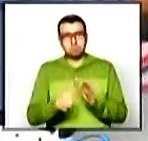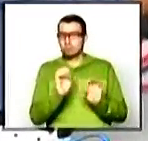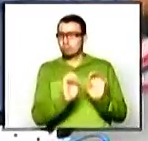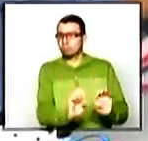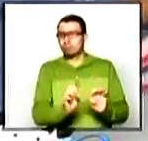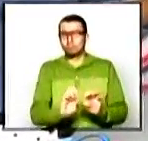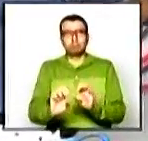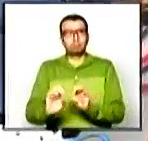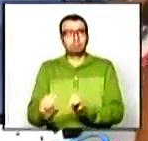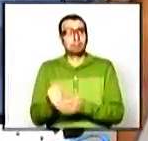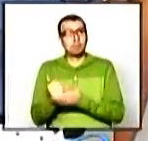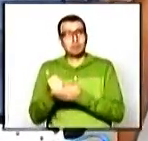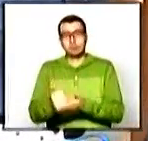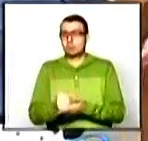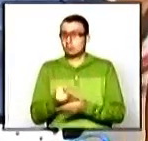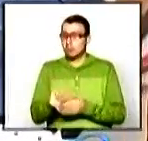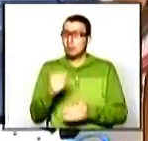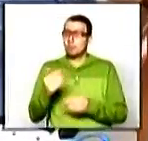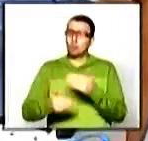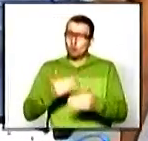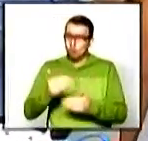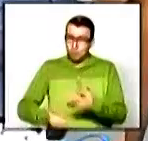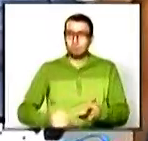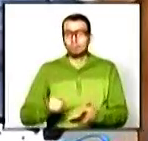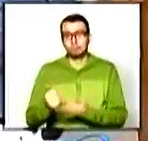pasiva para poder ayudarnos en el proceso terapéutico.